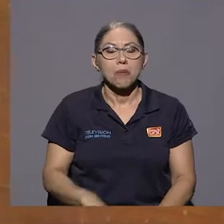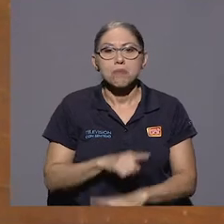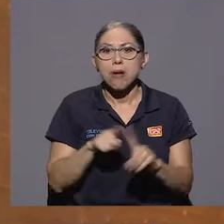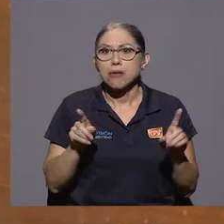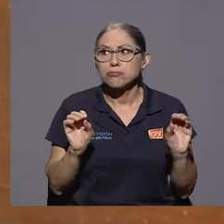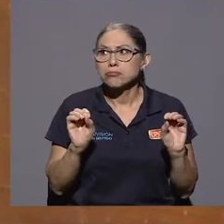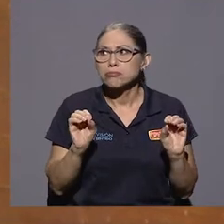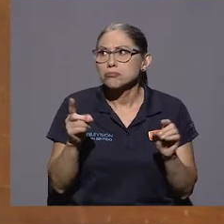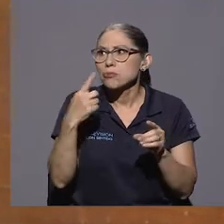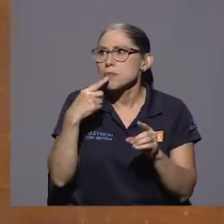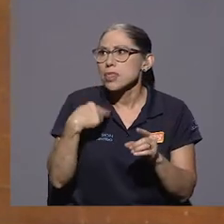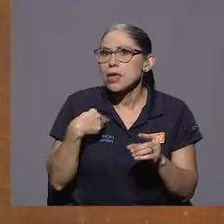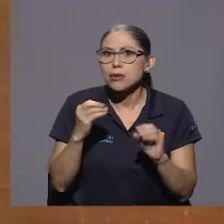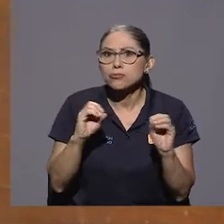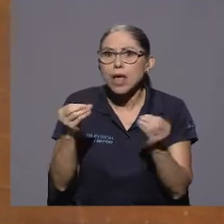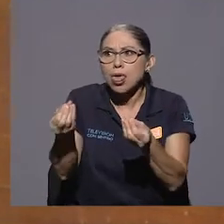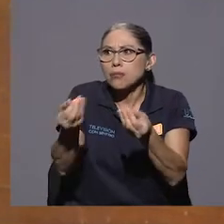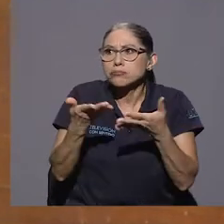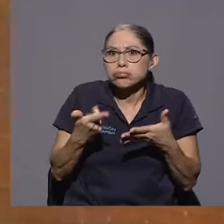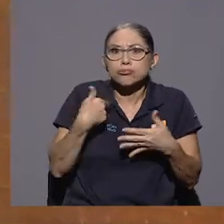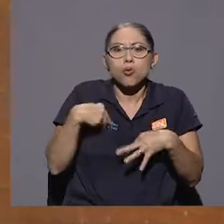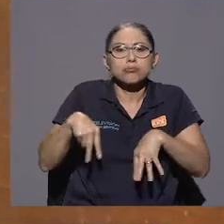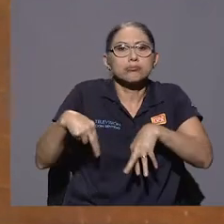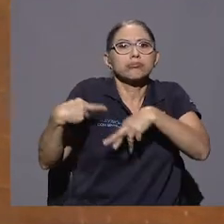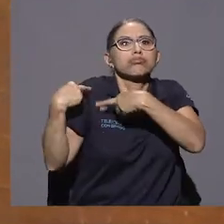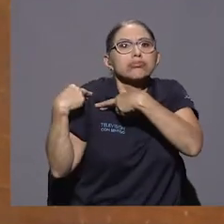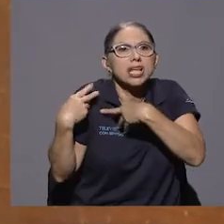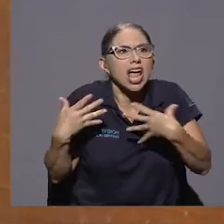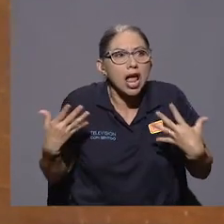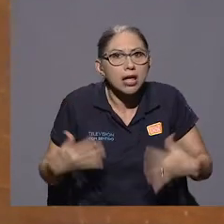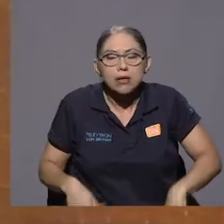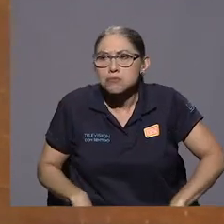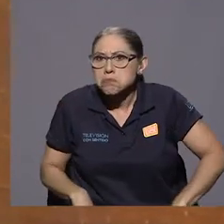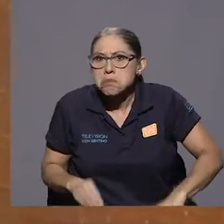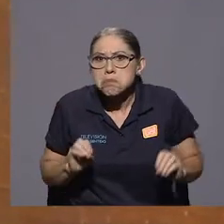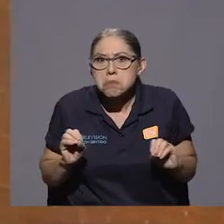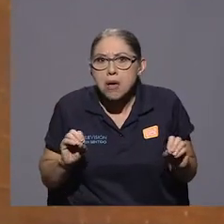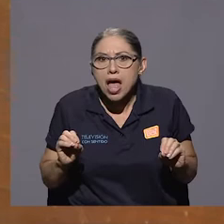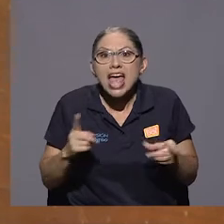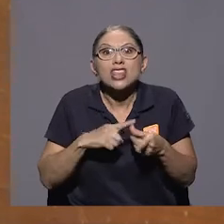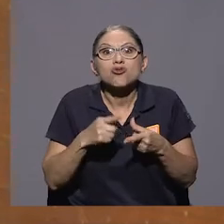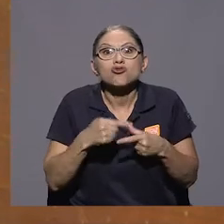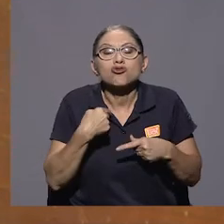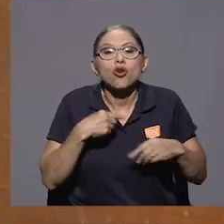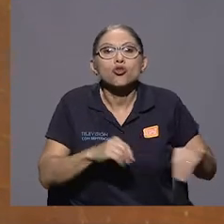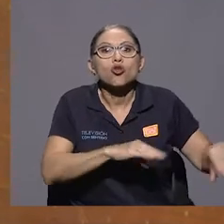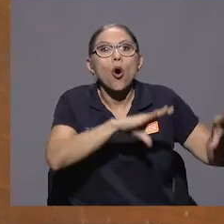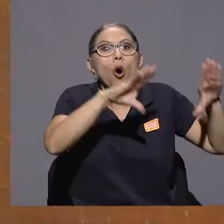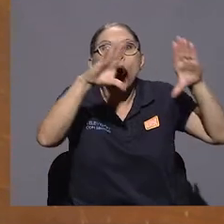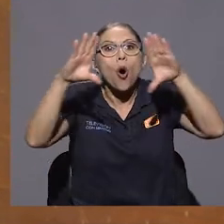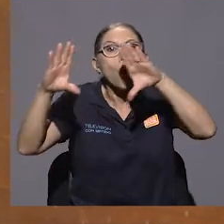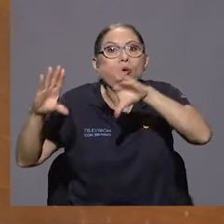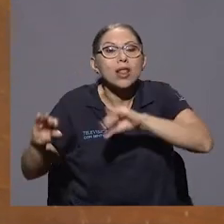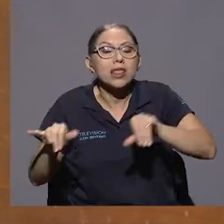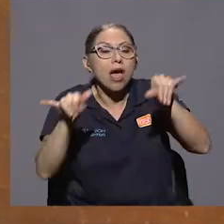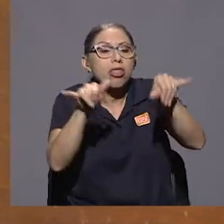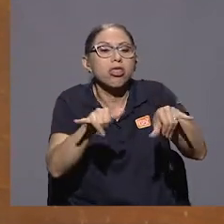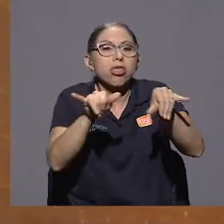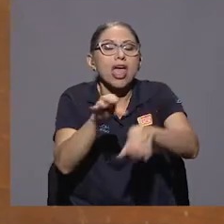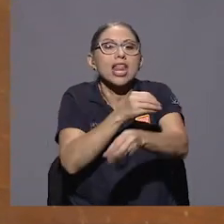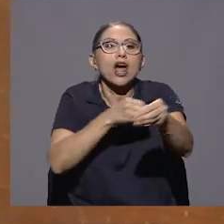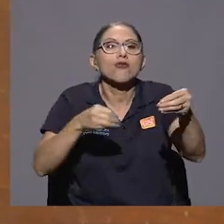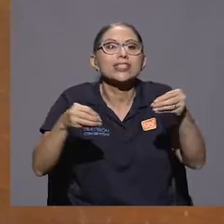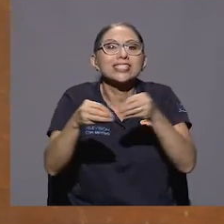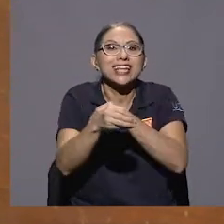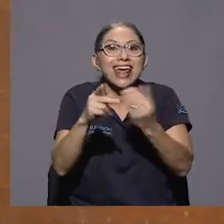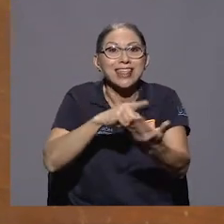no me asignaron nada, ¿verdad? Entonces, pasé todo el día en la oficina de En Vivo a las 5 viendo